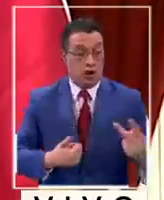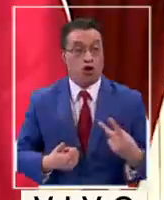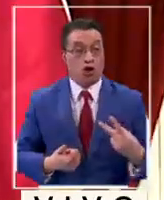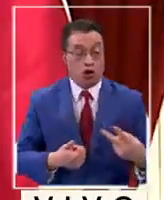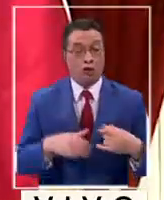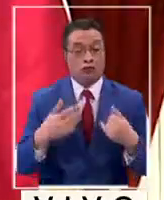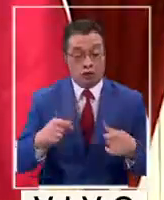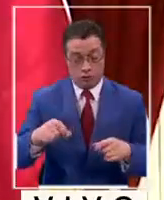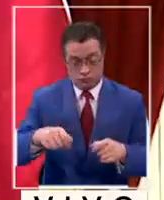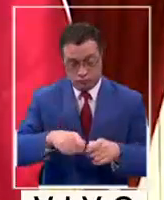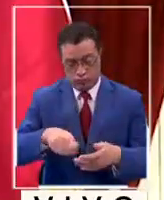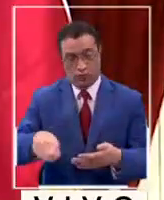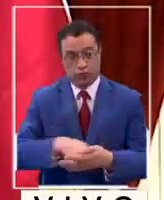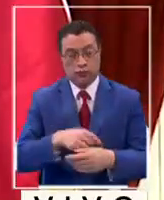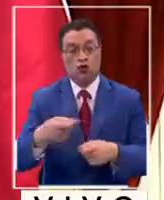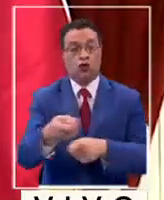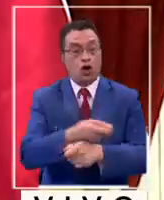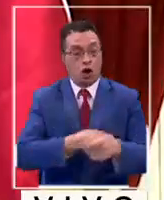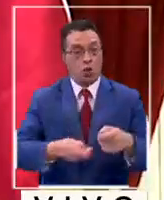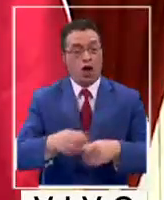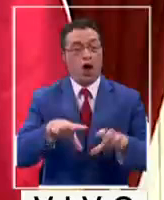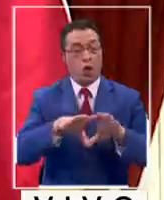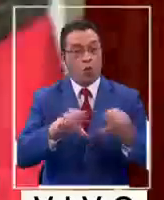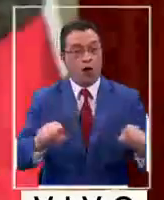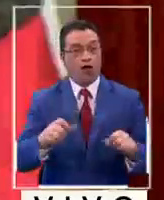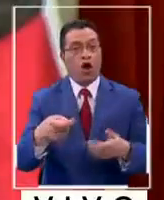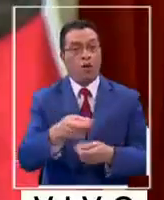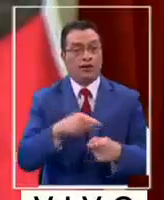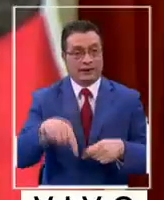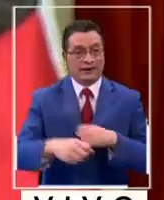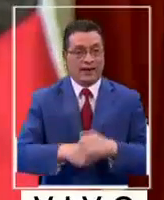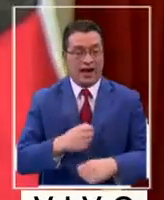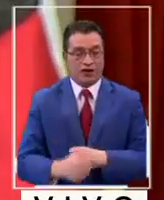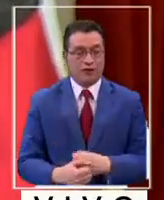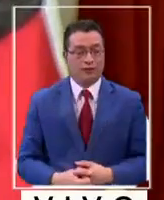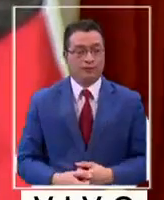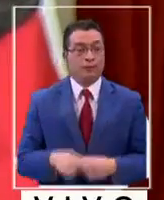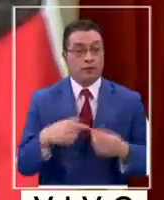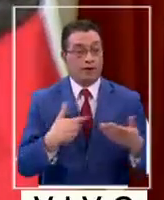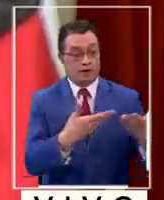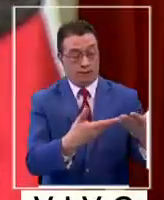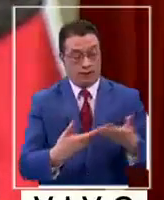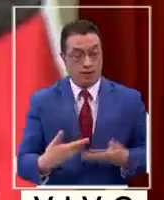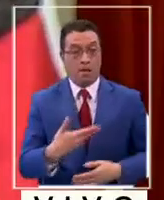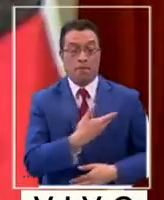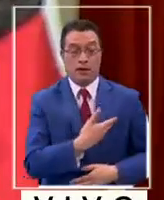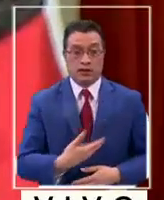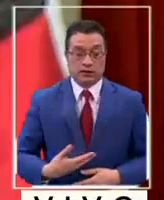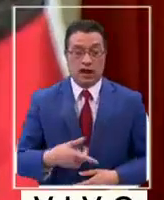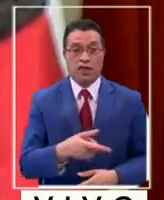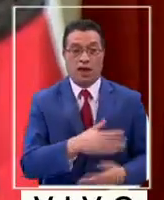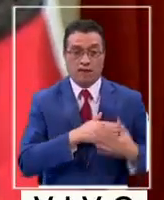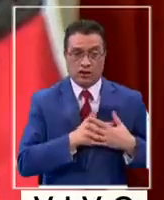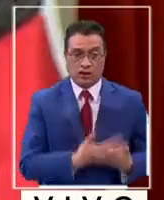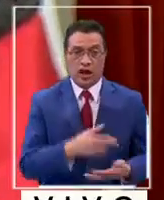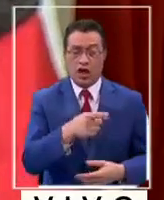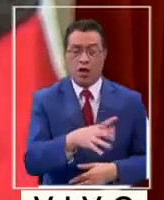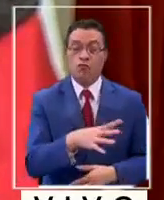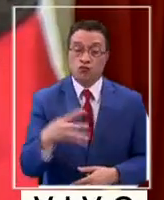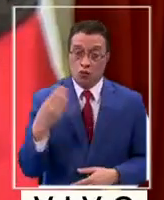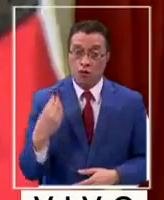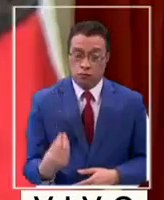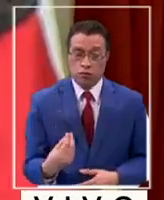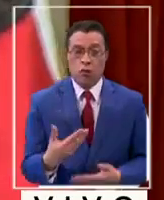las negociaciones de este acuerdo comercial durante este año. La visita de la presidenta Bachelet es muy oportuna, ya que en